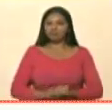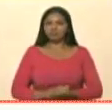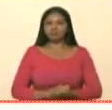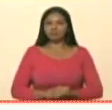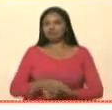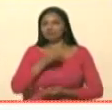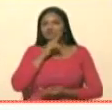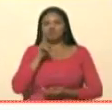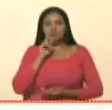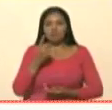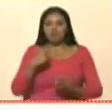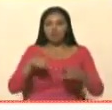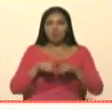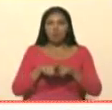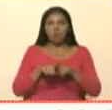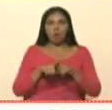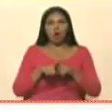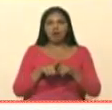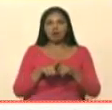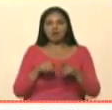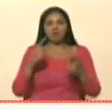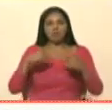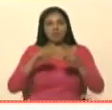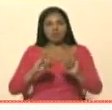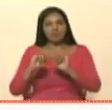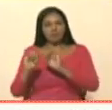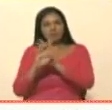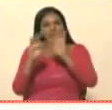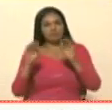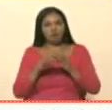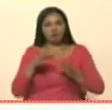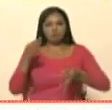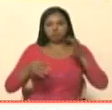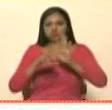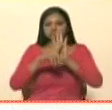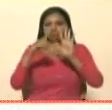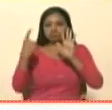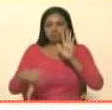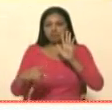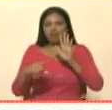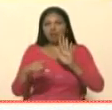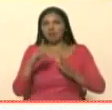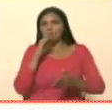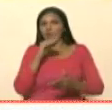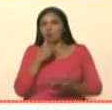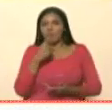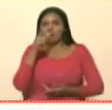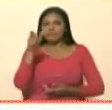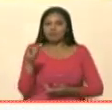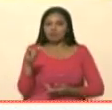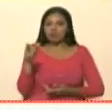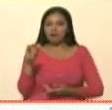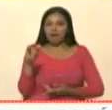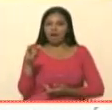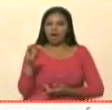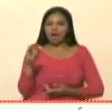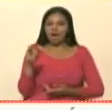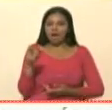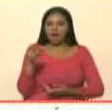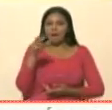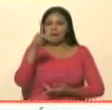de manera inconstitucional e ilegal, como lo dictaminó el Tribunal Supremo de Justicia, un supuesto procurador de la República.